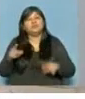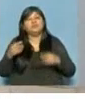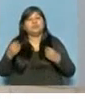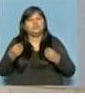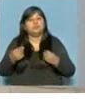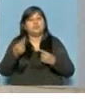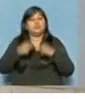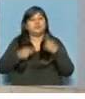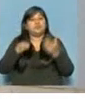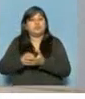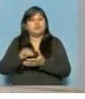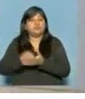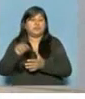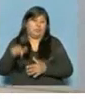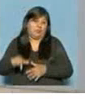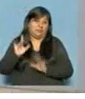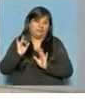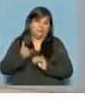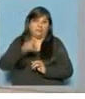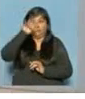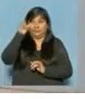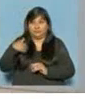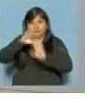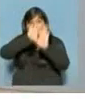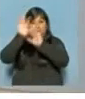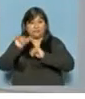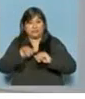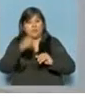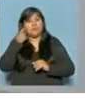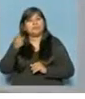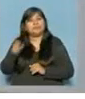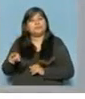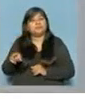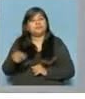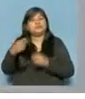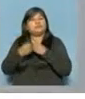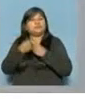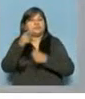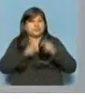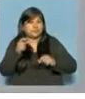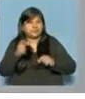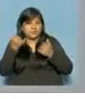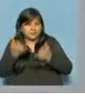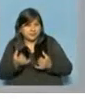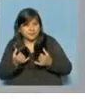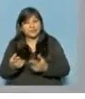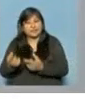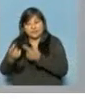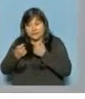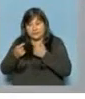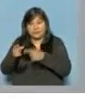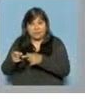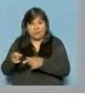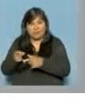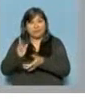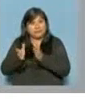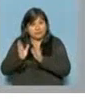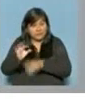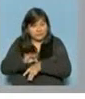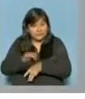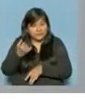que brindamos acá en la provincia y en el país. Pero, ¿cómo ha notado? Hay mucha gente, me decía, con necesidad de tratamientos médicos, ¿no?